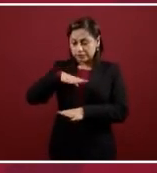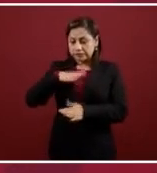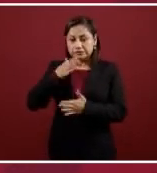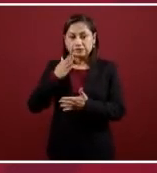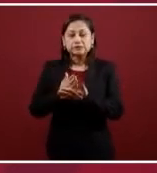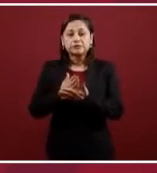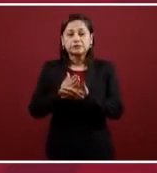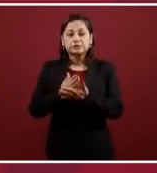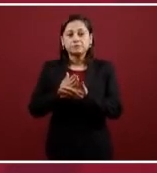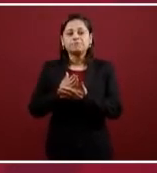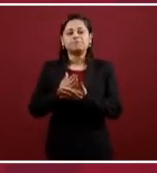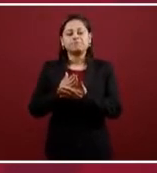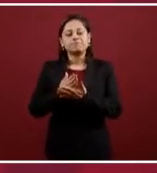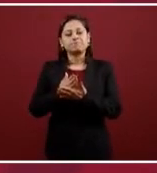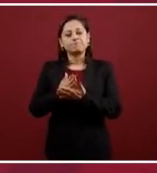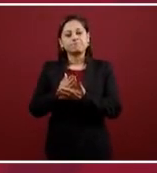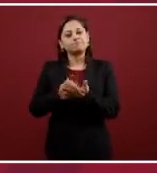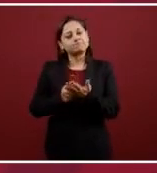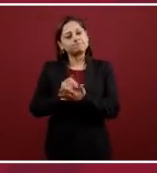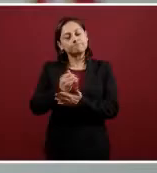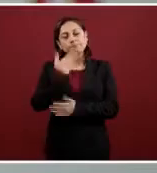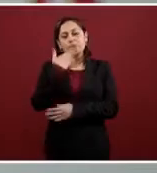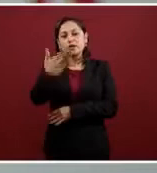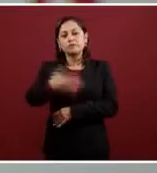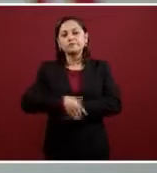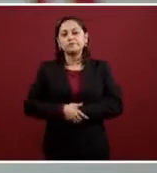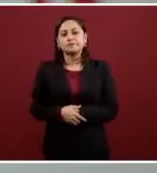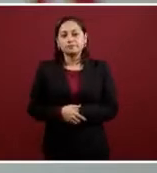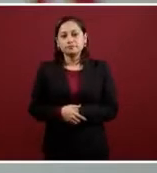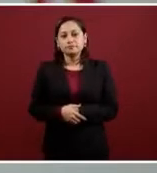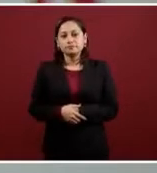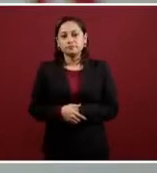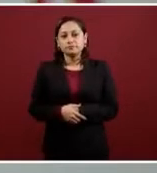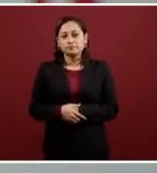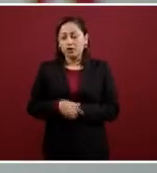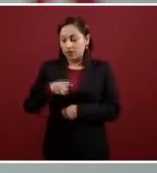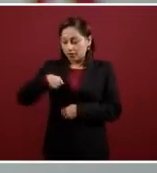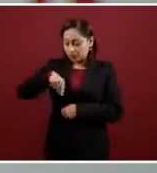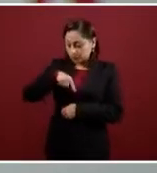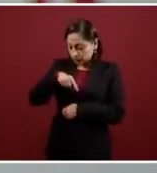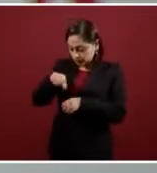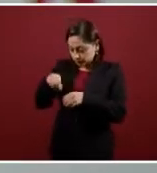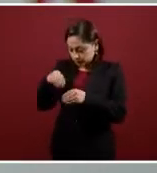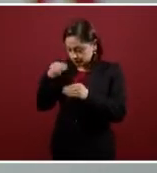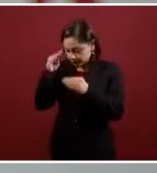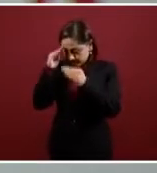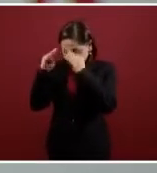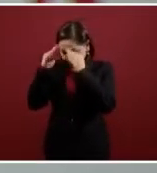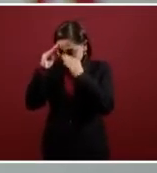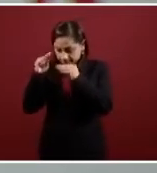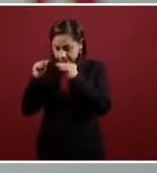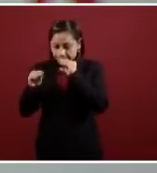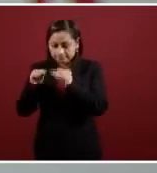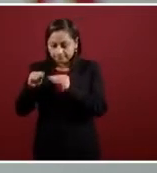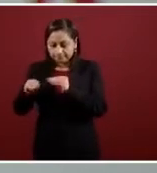Y por eso decidimos relatarlo, informar. Y todo va a ser